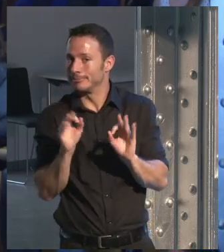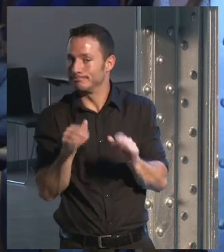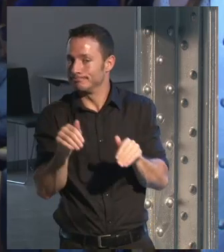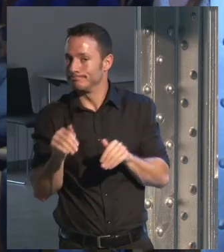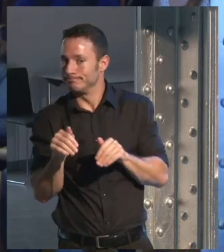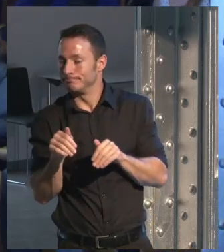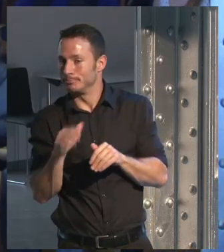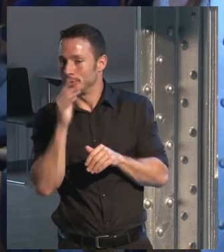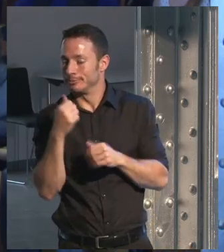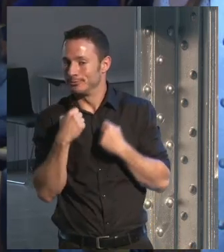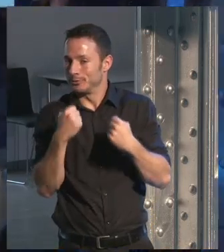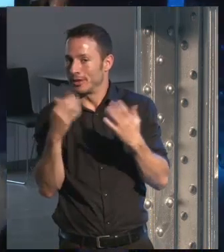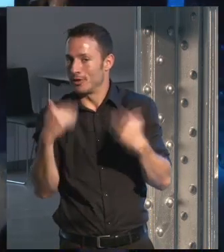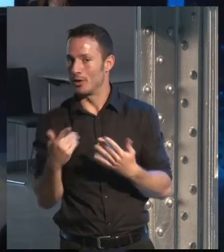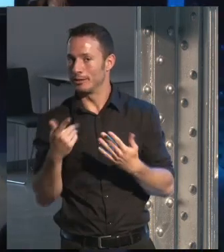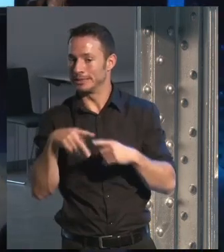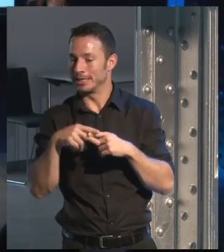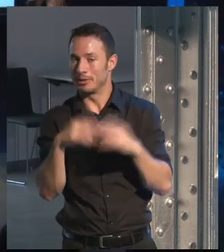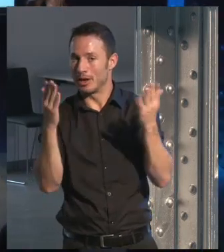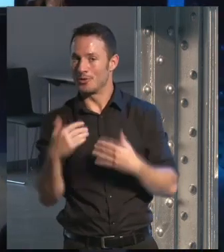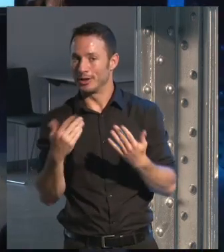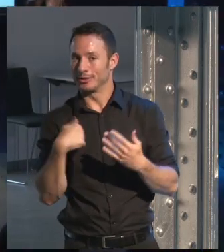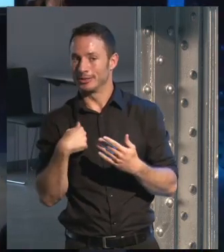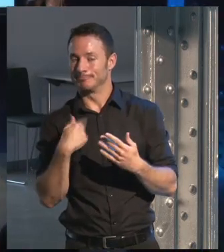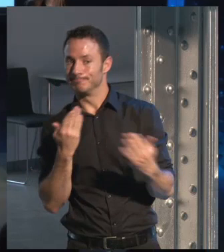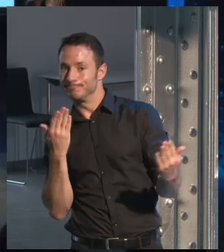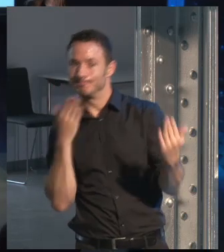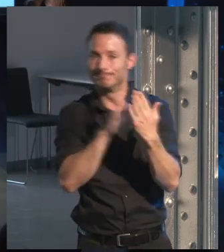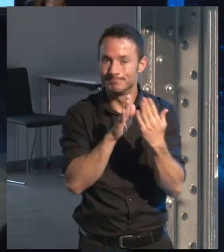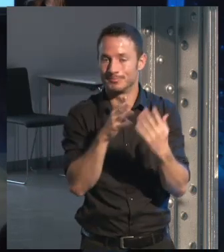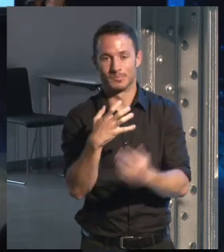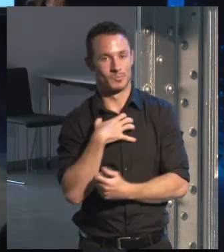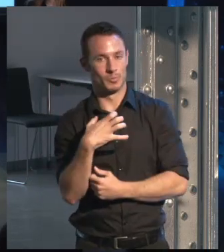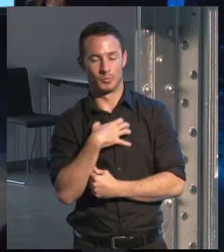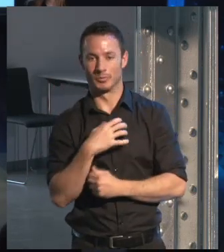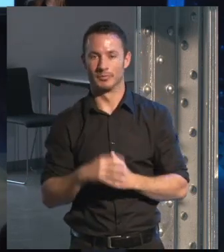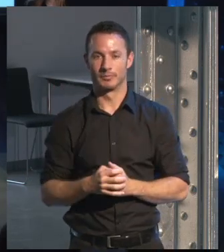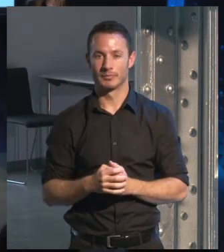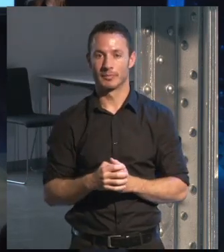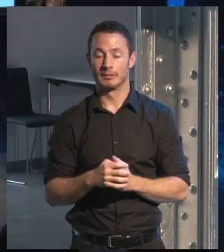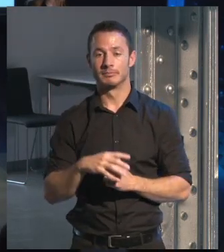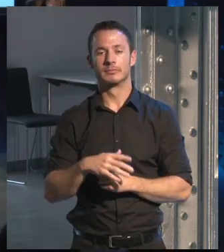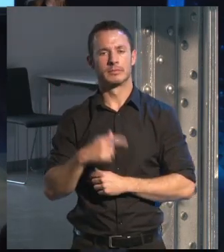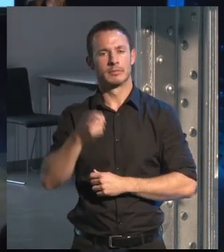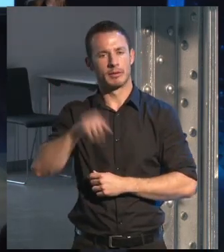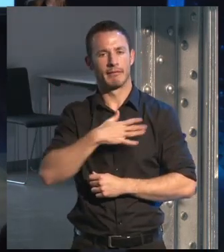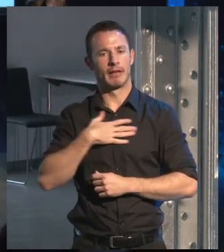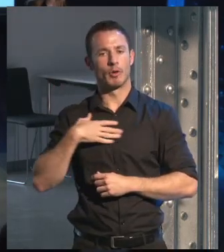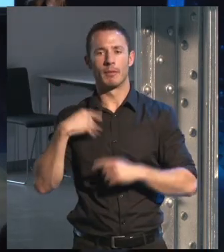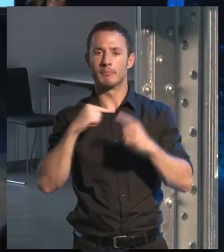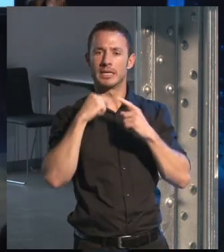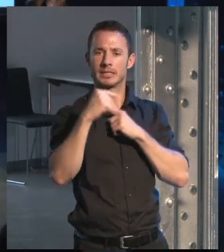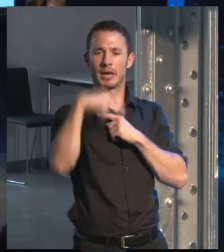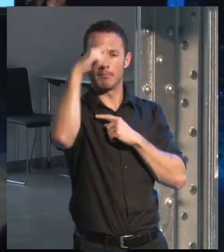ni la personalidad, ni la fuerza, ni las herramientas para plantarle cara al acosador. También queríamos que nuestro mensaje llegara a padres y